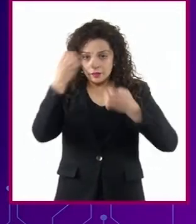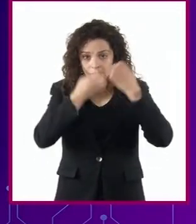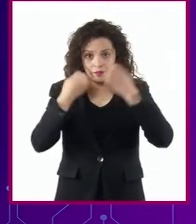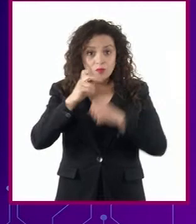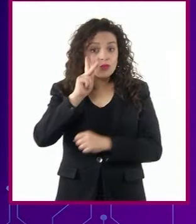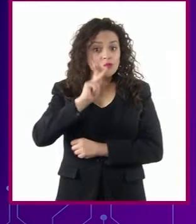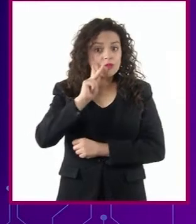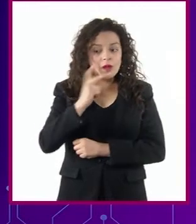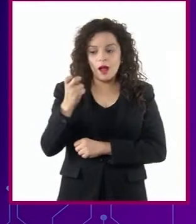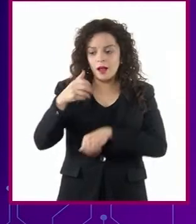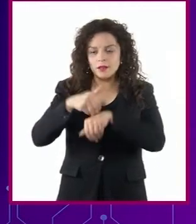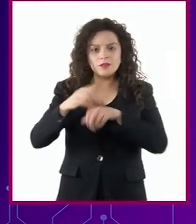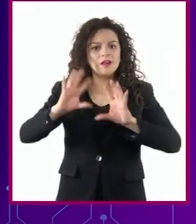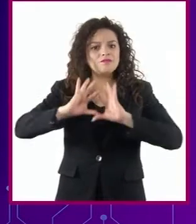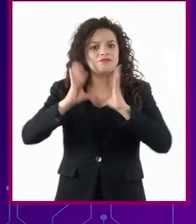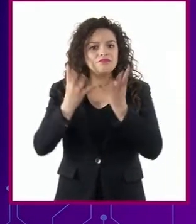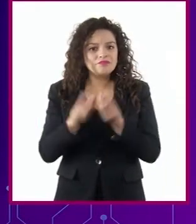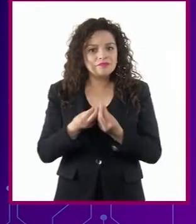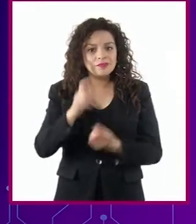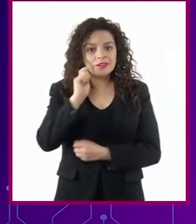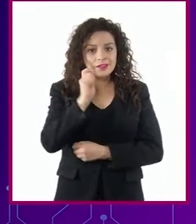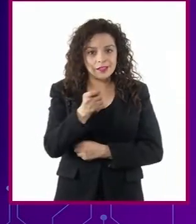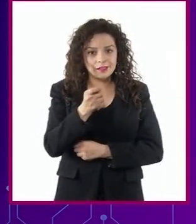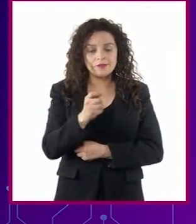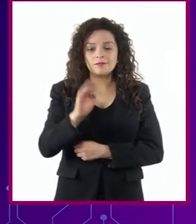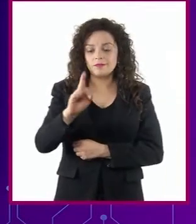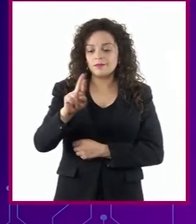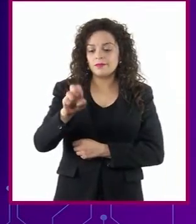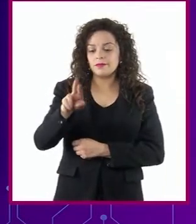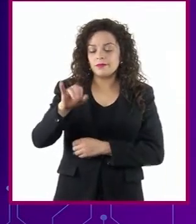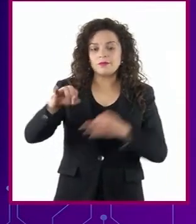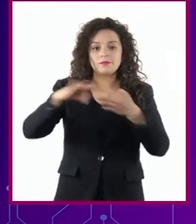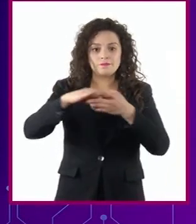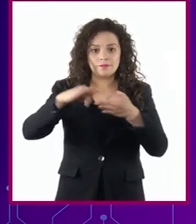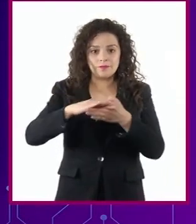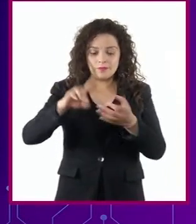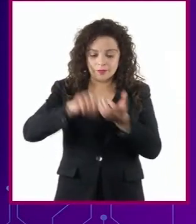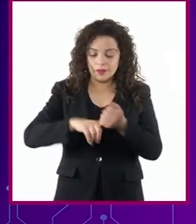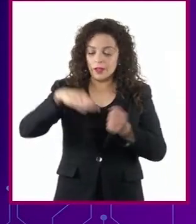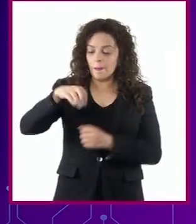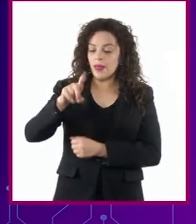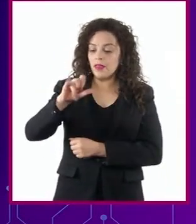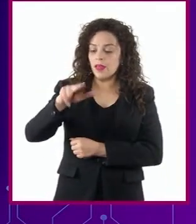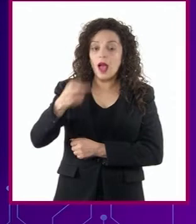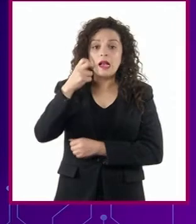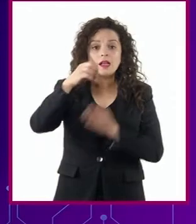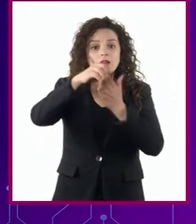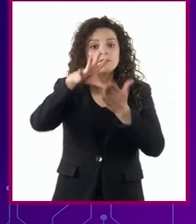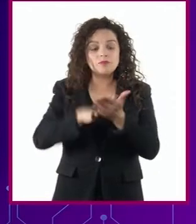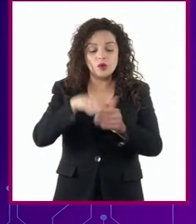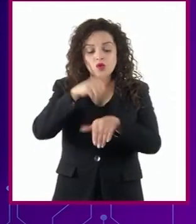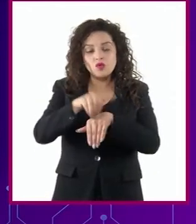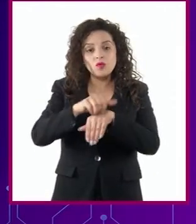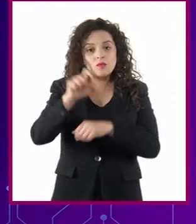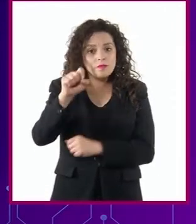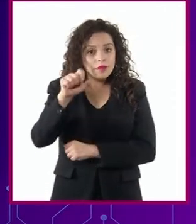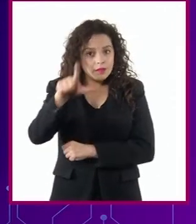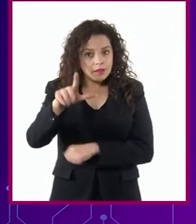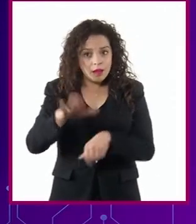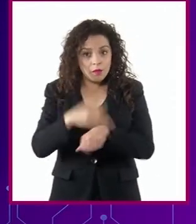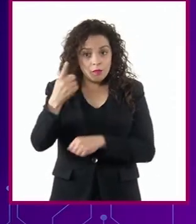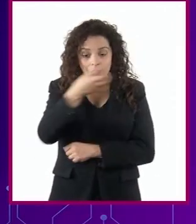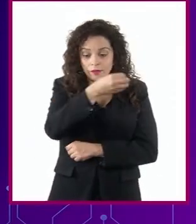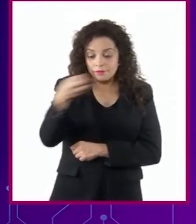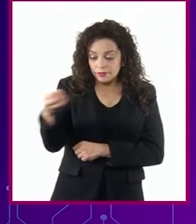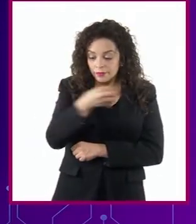este número es la suma de las frecuencias, la mediana deberá ser el registro número 27, ya que al ordenar los